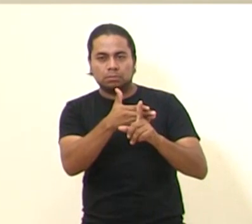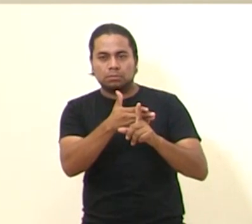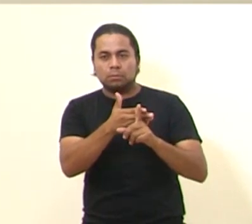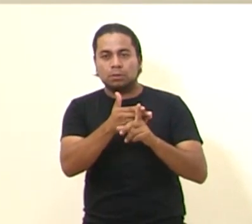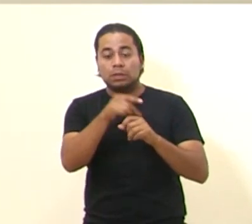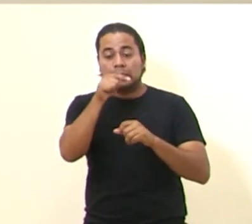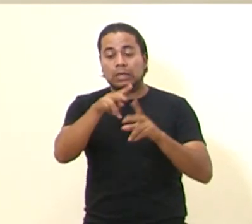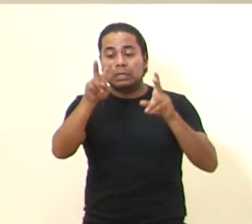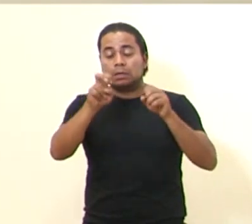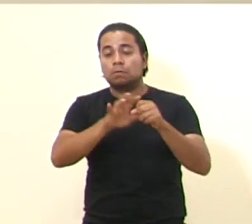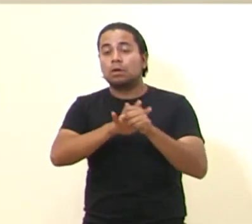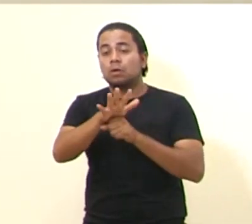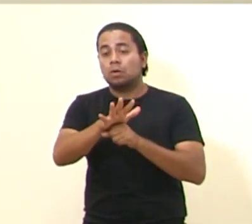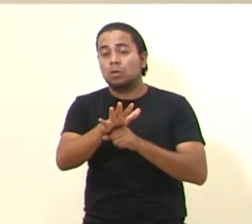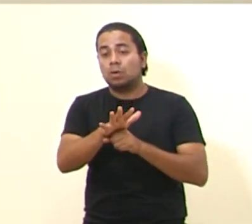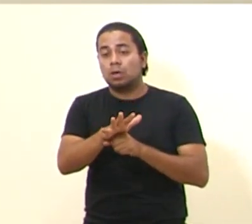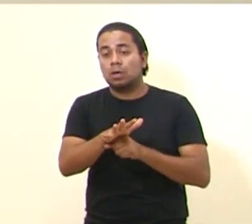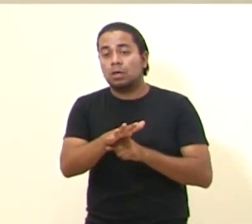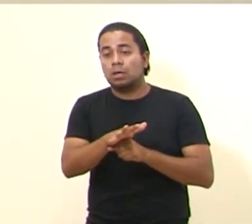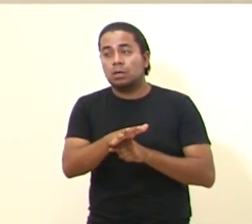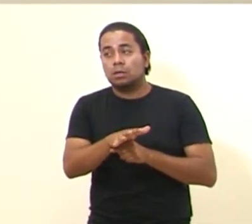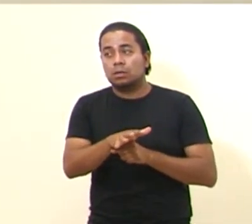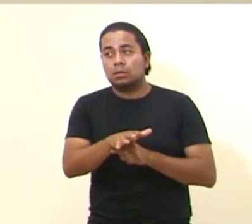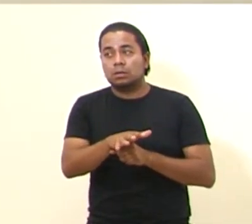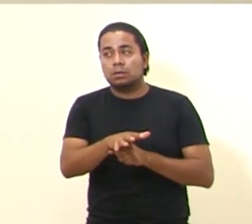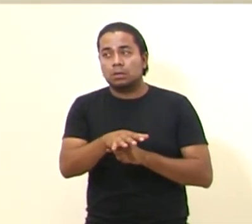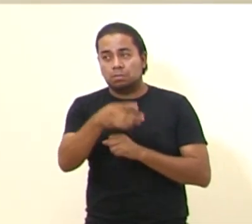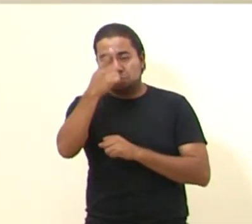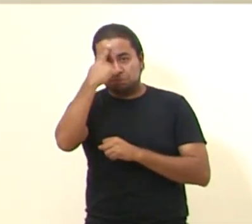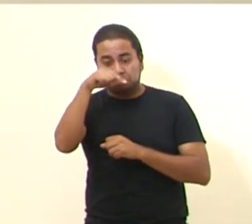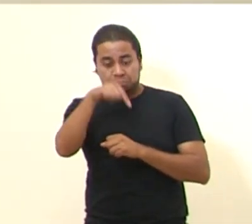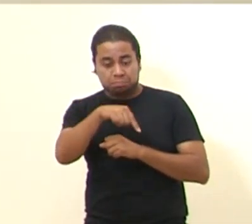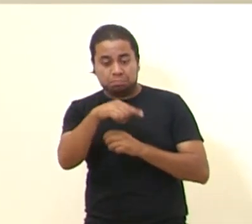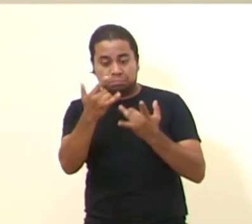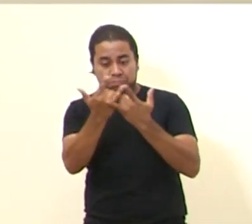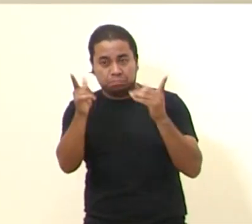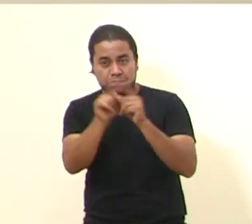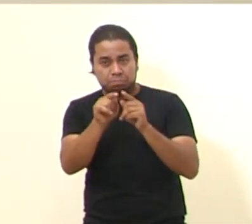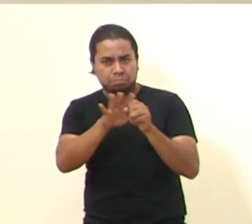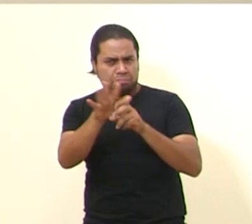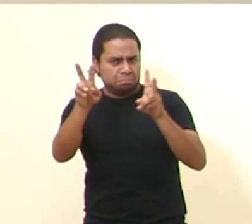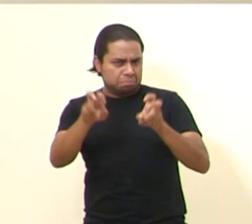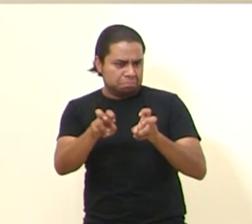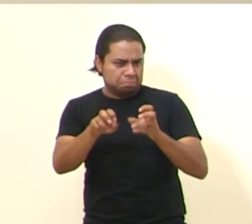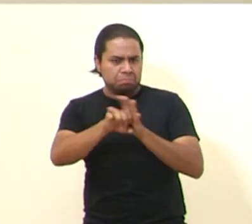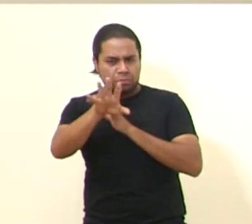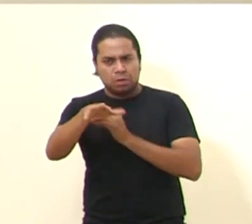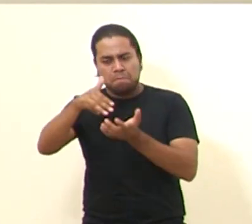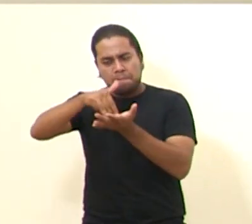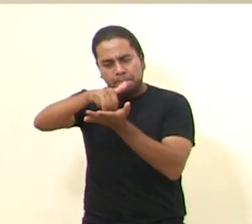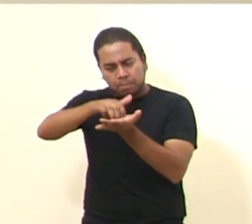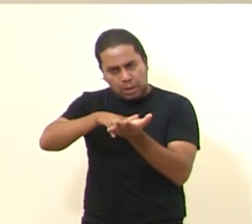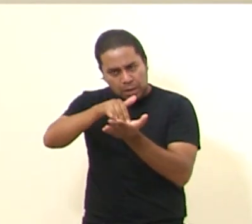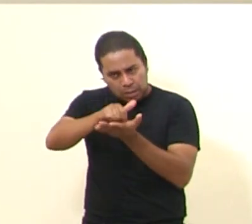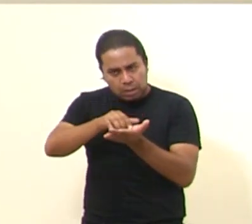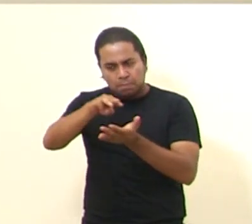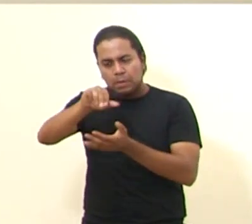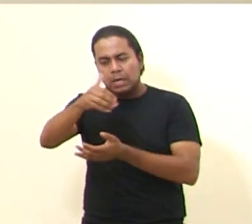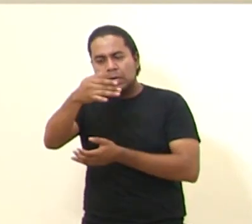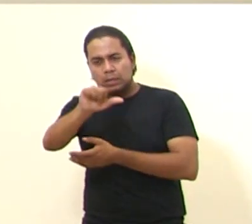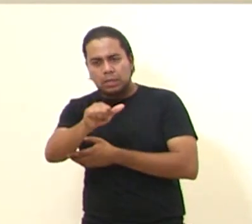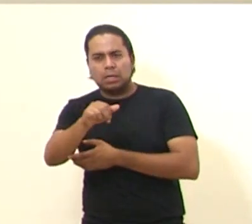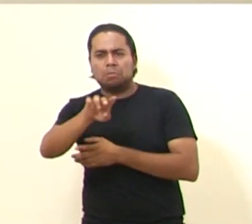temas podemos nosotros hablar en nuestra monografía? Podemos hablar de los mayas, de los